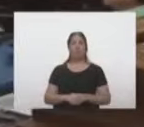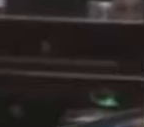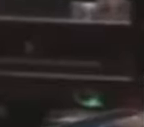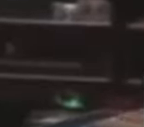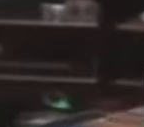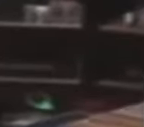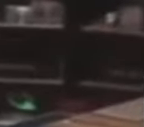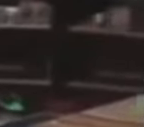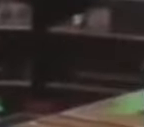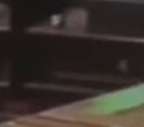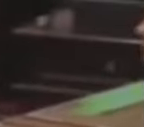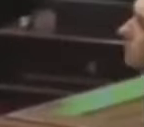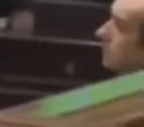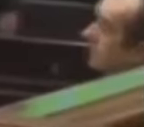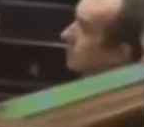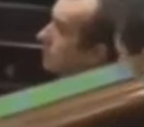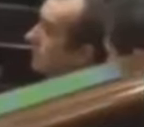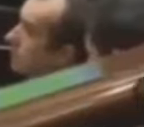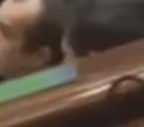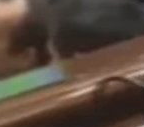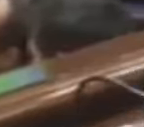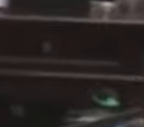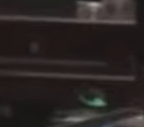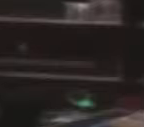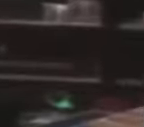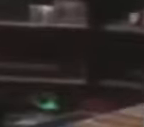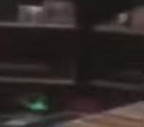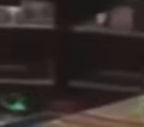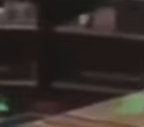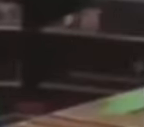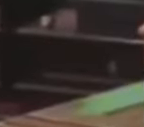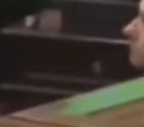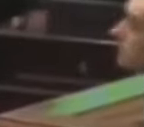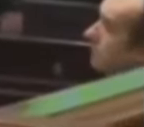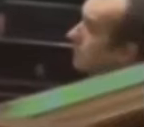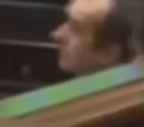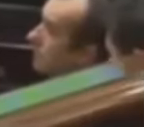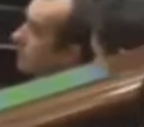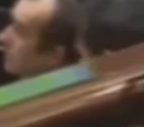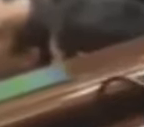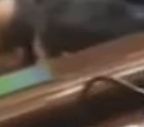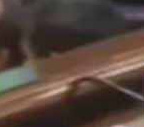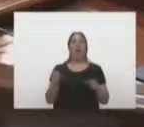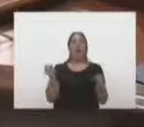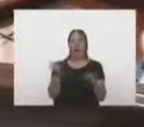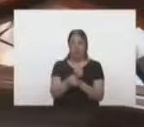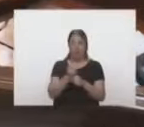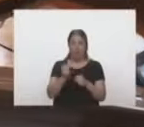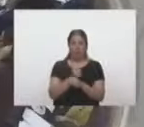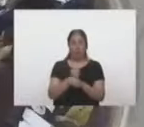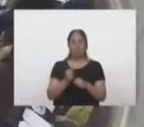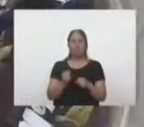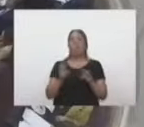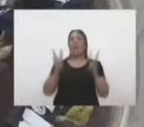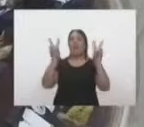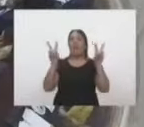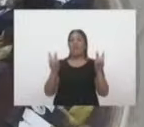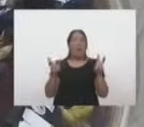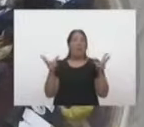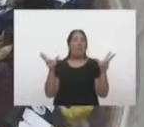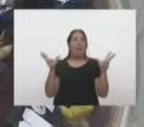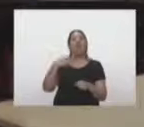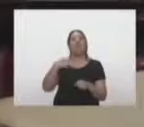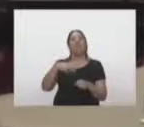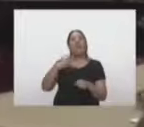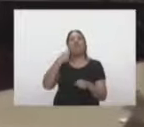perfecto. ¿Qué votamos? ¿El aumento de cuánto? Del 300%. Y ahora me lo venís a decir. Viste que en el detalle que